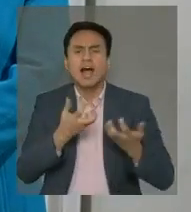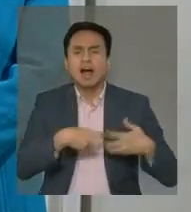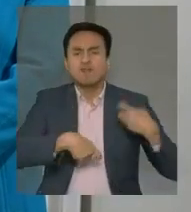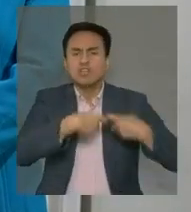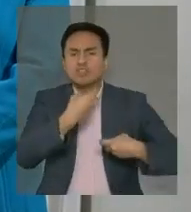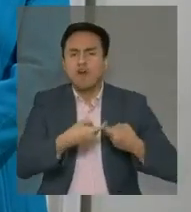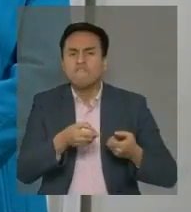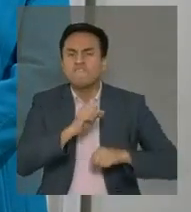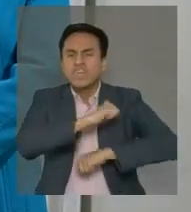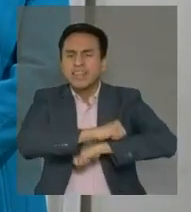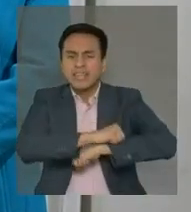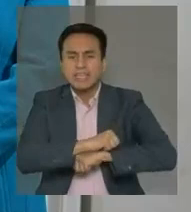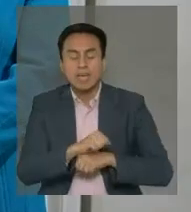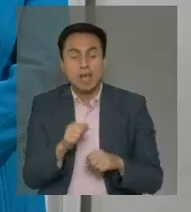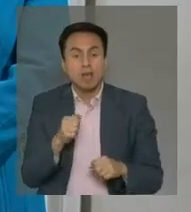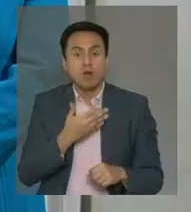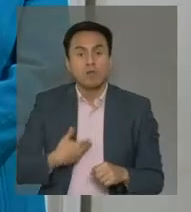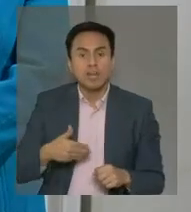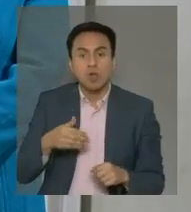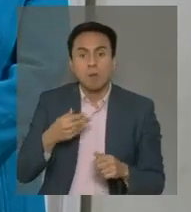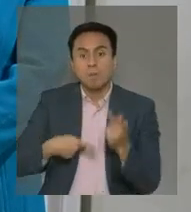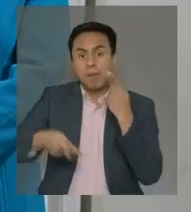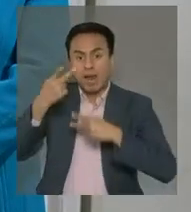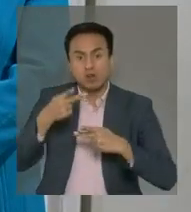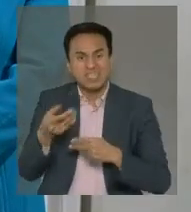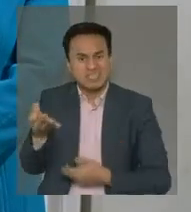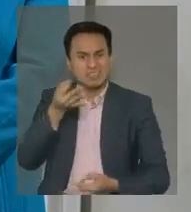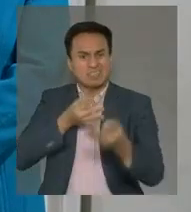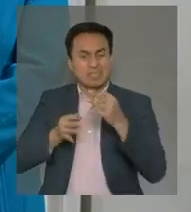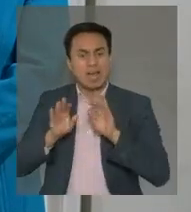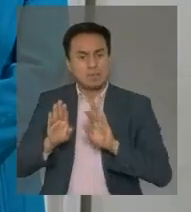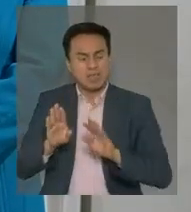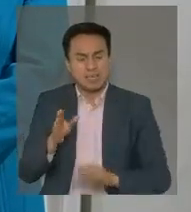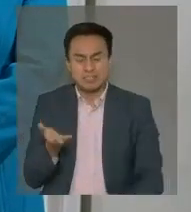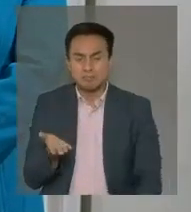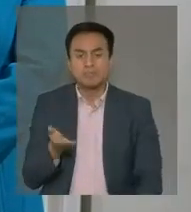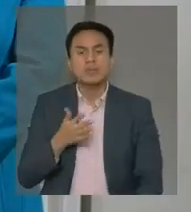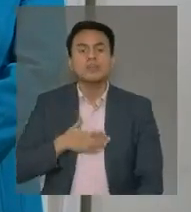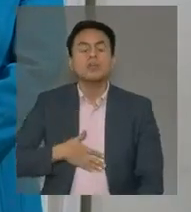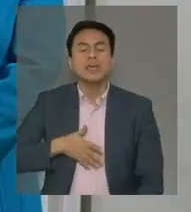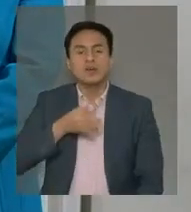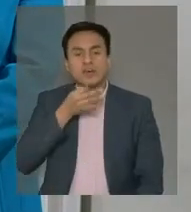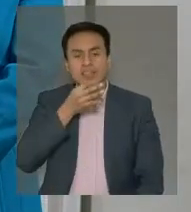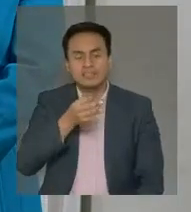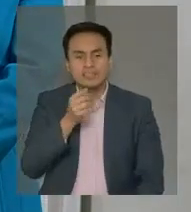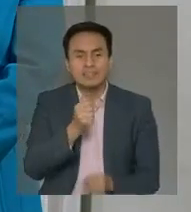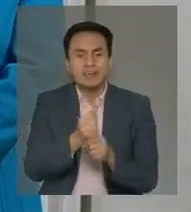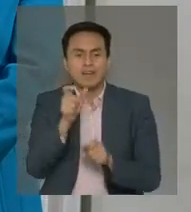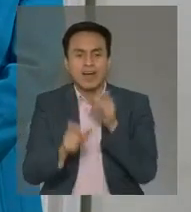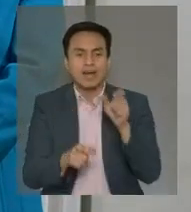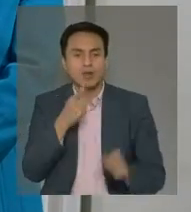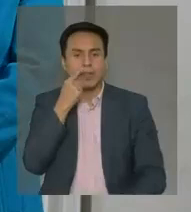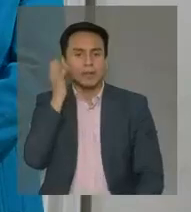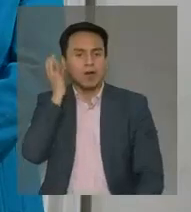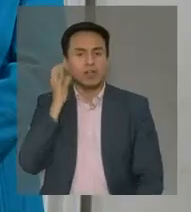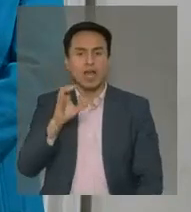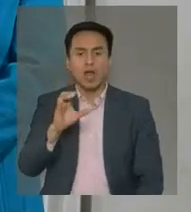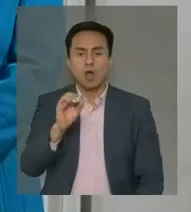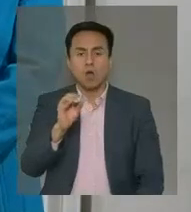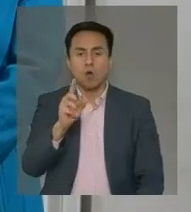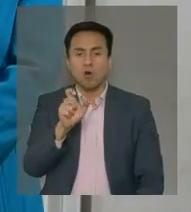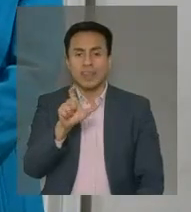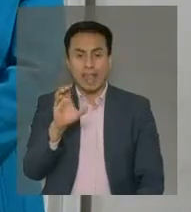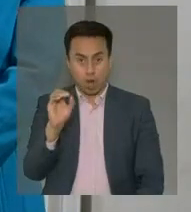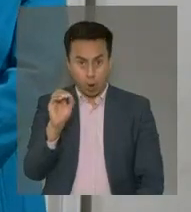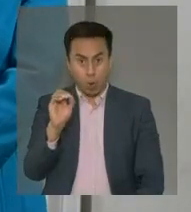enfrenta el gobierno esta amenaza de paro nacional que han anunciado los mismos trabajadores yo le quiero decir a los trabajadores y trabajadoras de codelco de